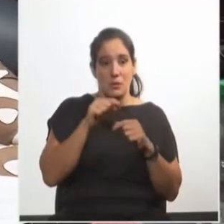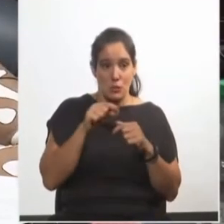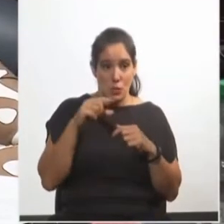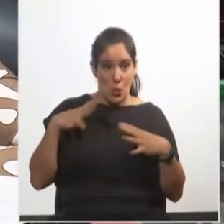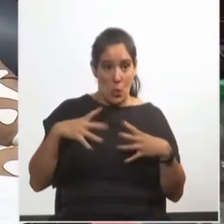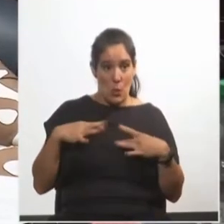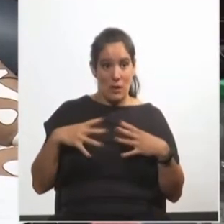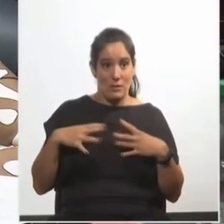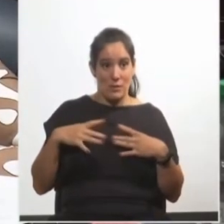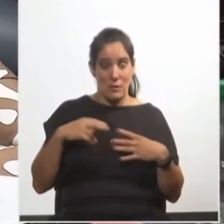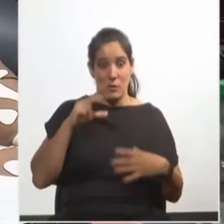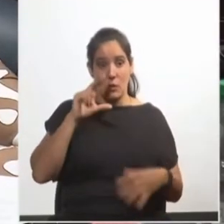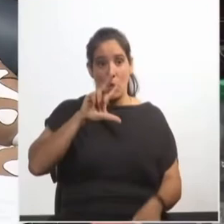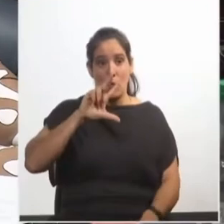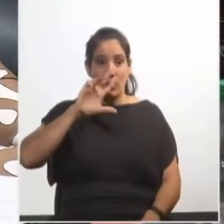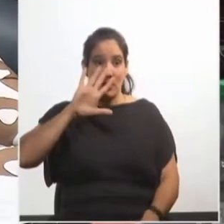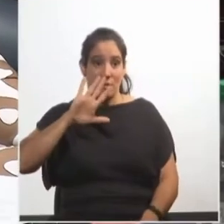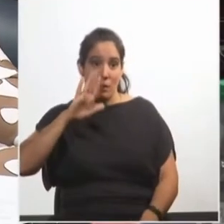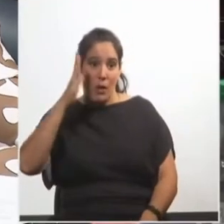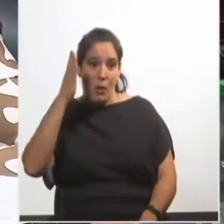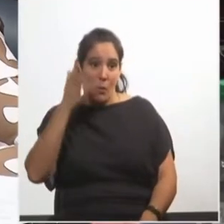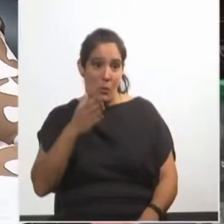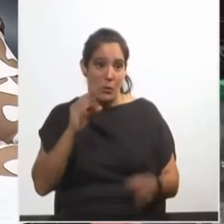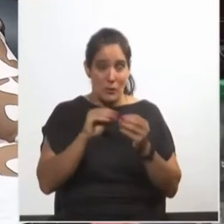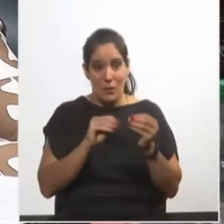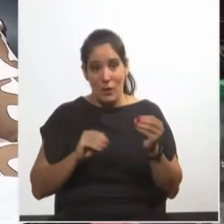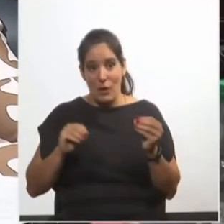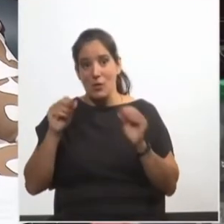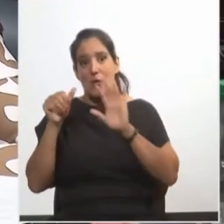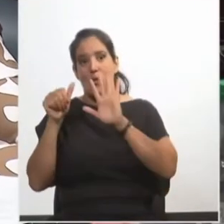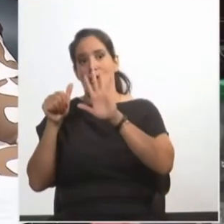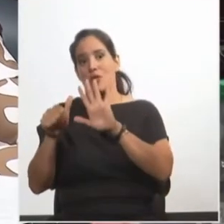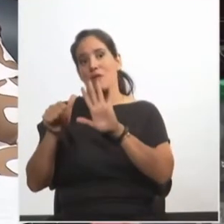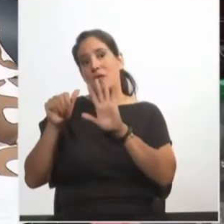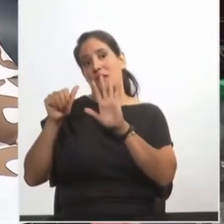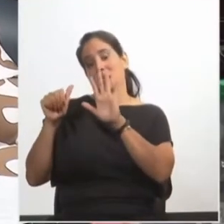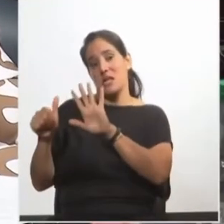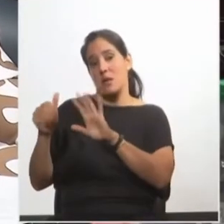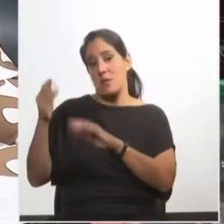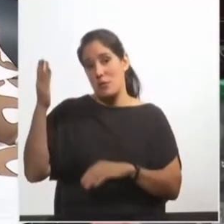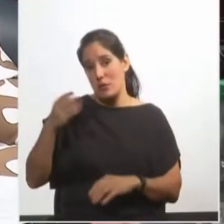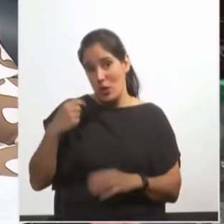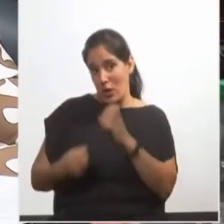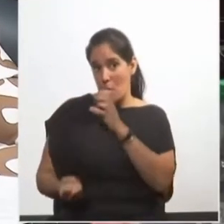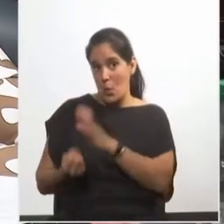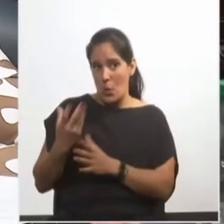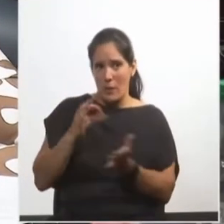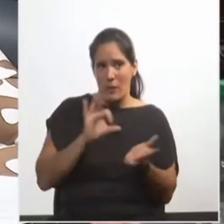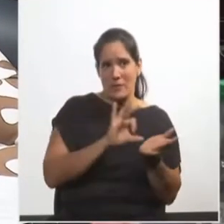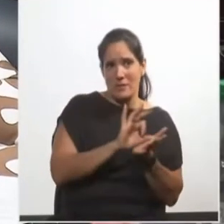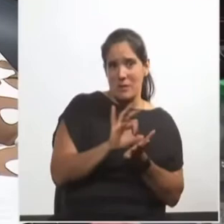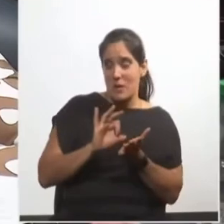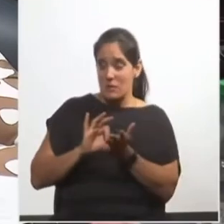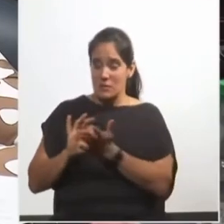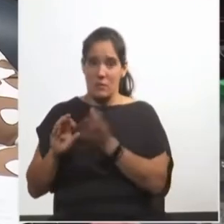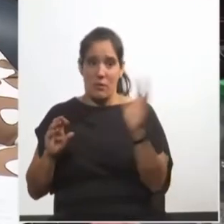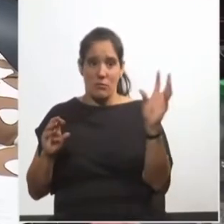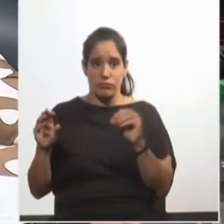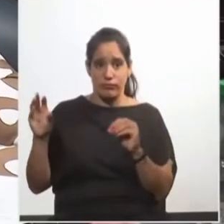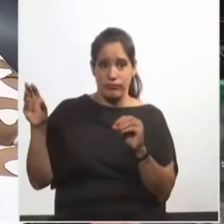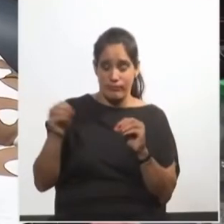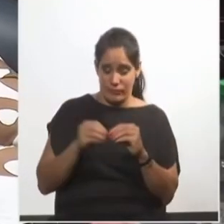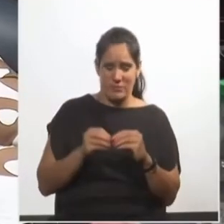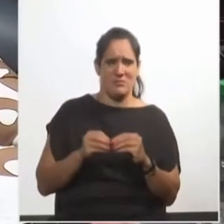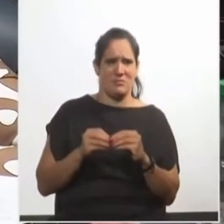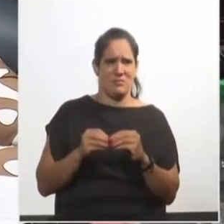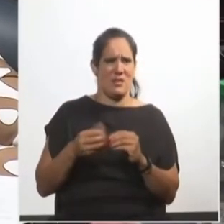35% del régimen actual y un 65% del régimen nuevo. Es absurdo, señora